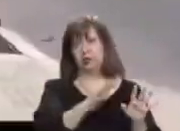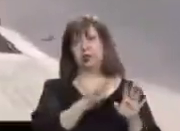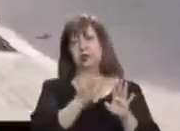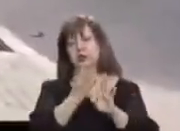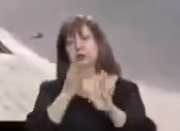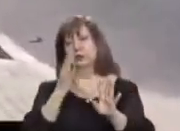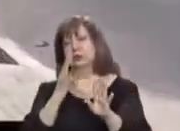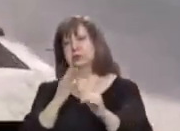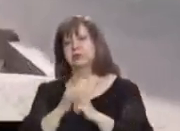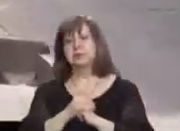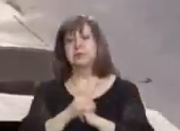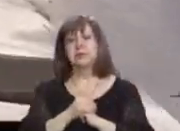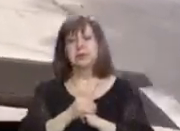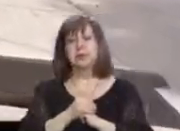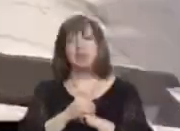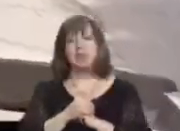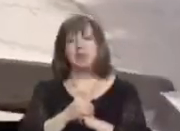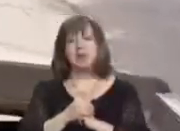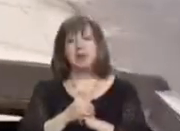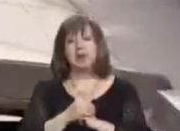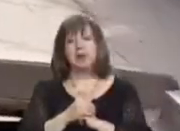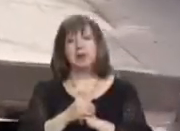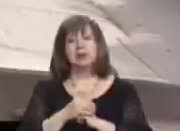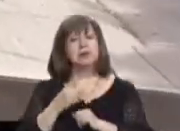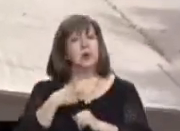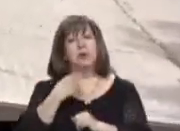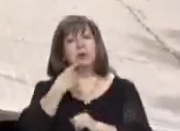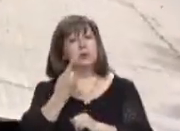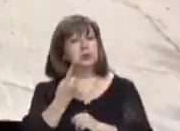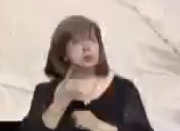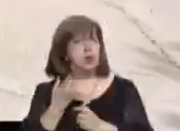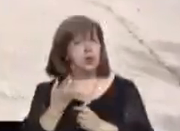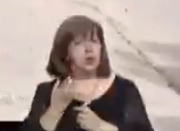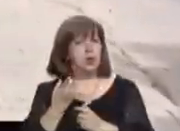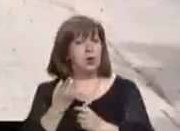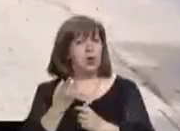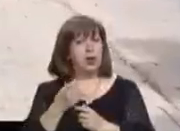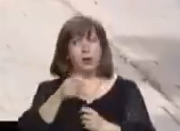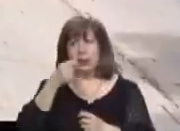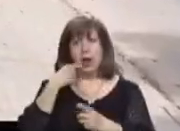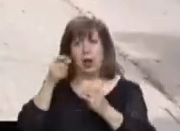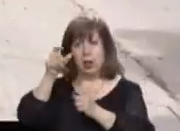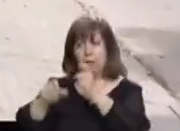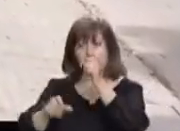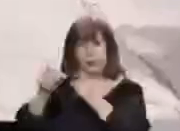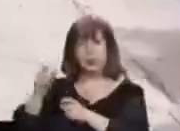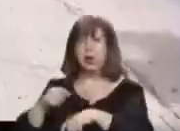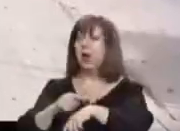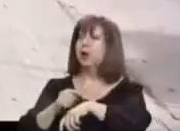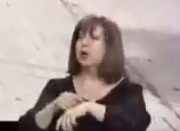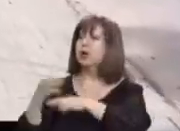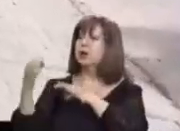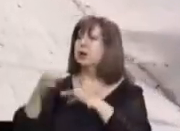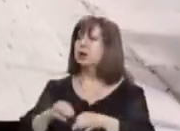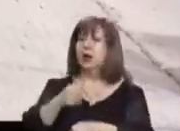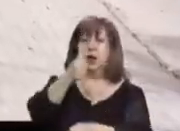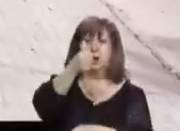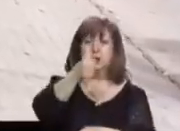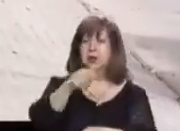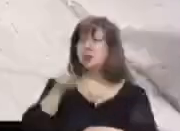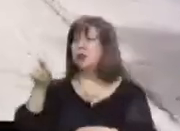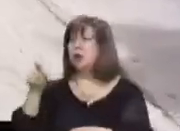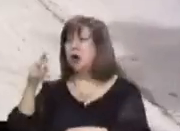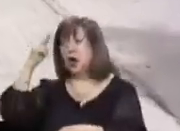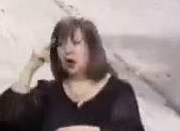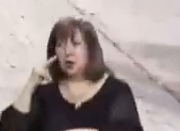a los que estaban esperando. La gente dice que algunos habían llegado a las 6 de la mañana, otros a las